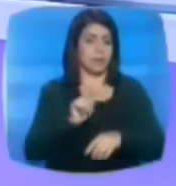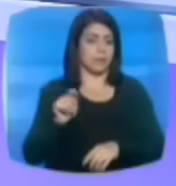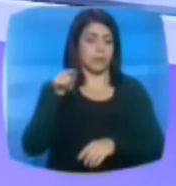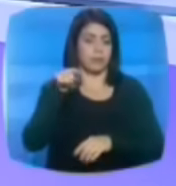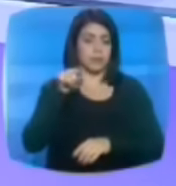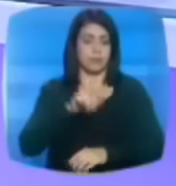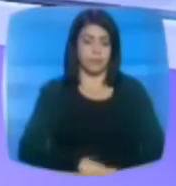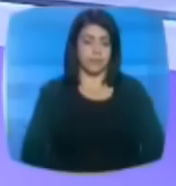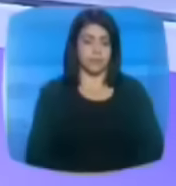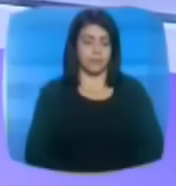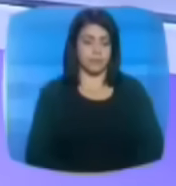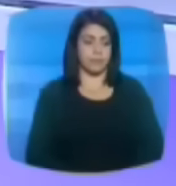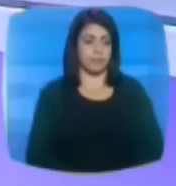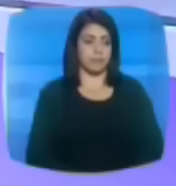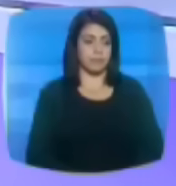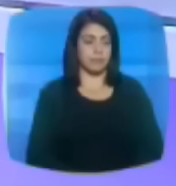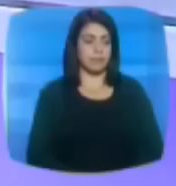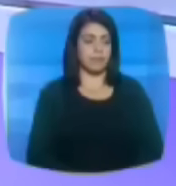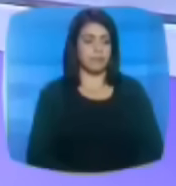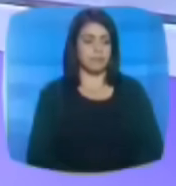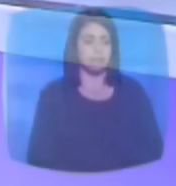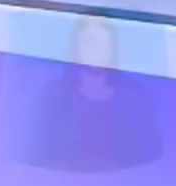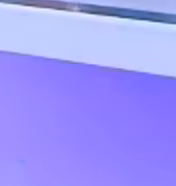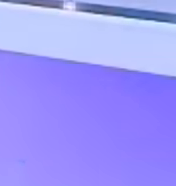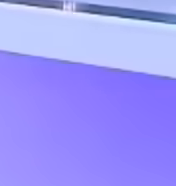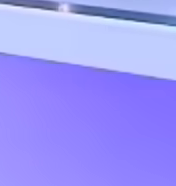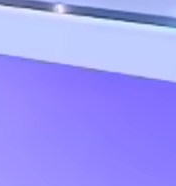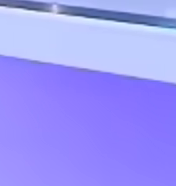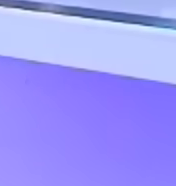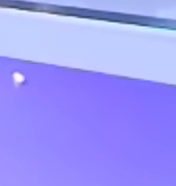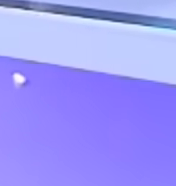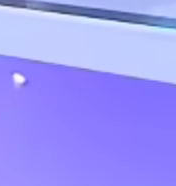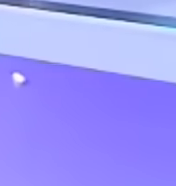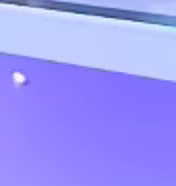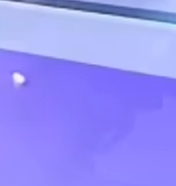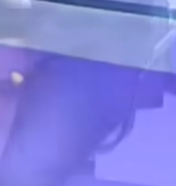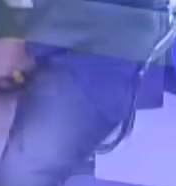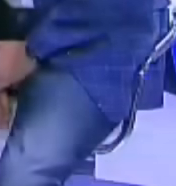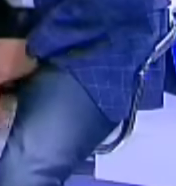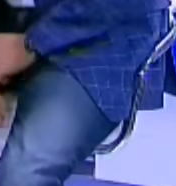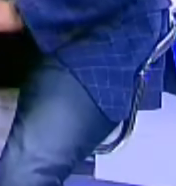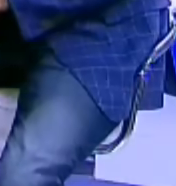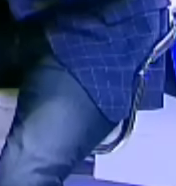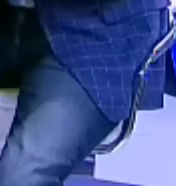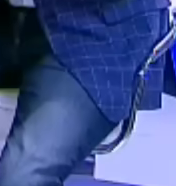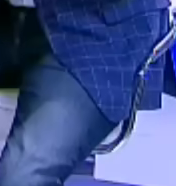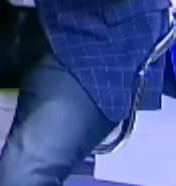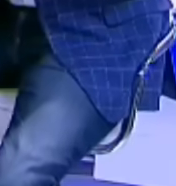sintonía de Televen, tu canal. Yeah.